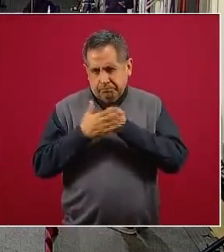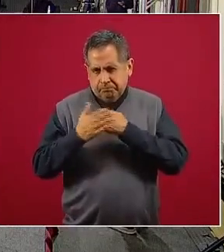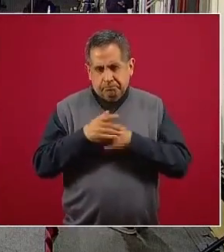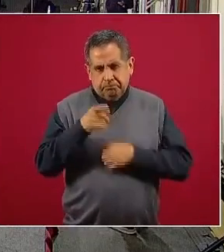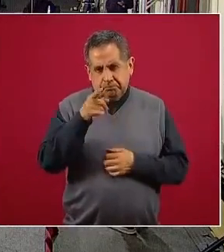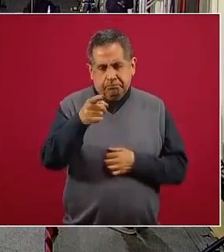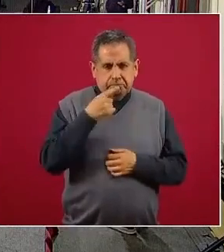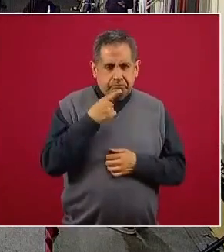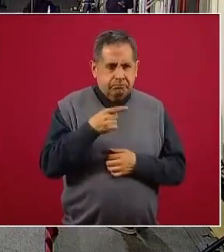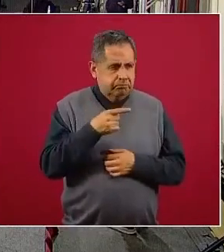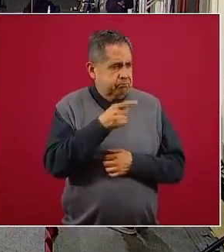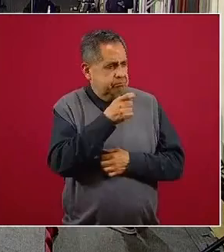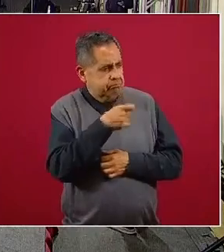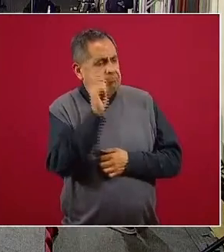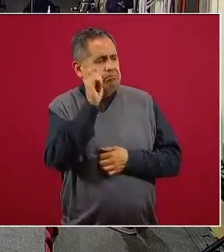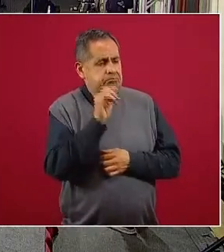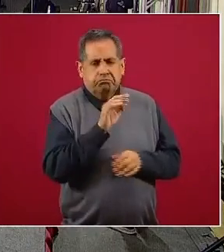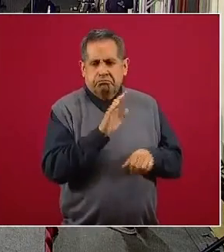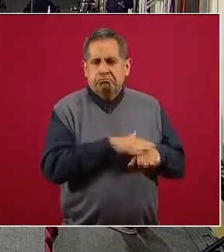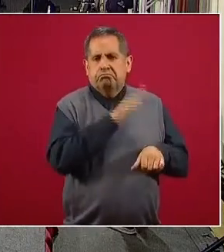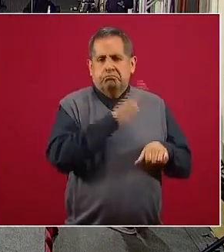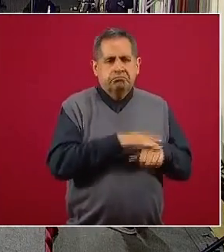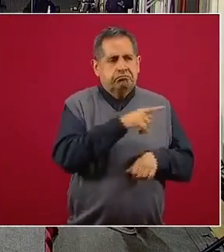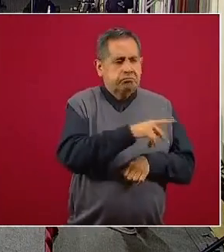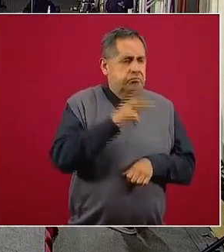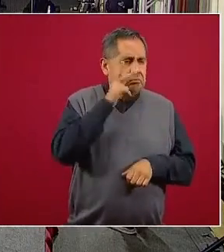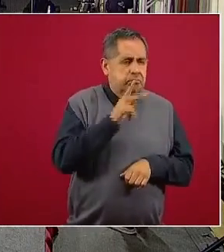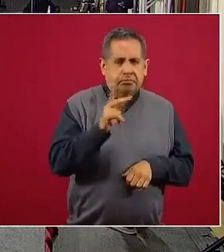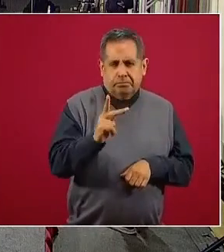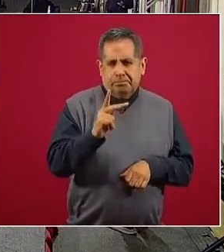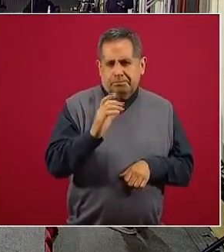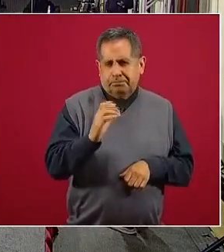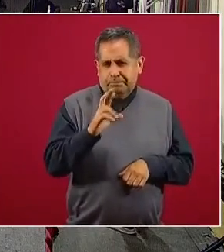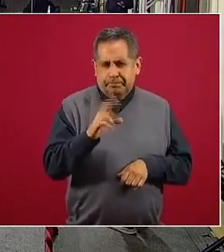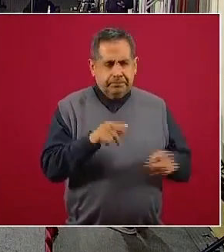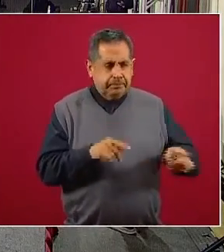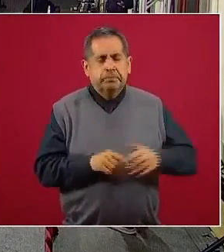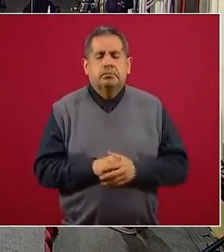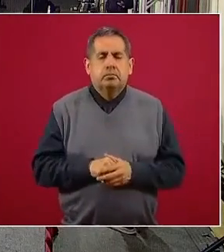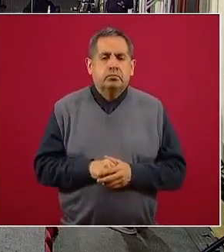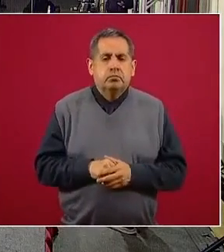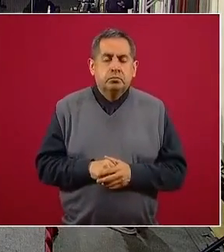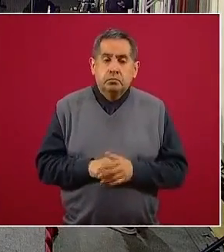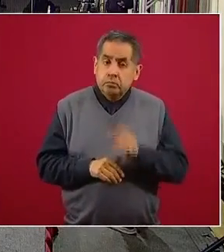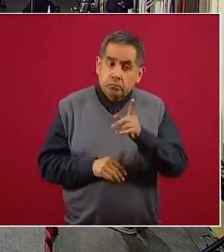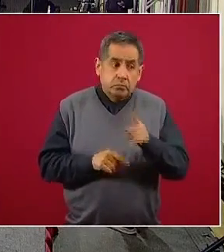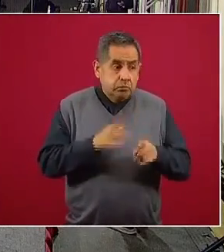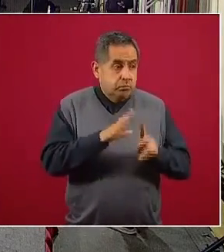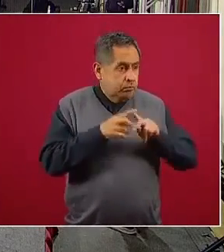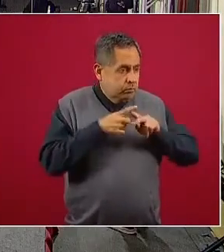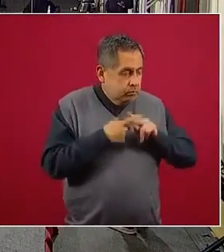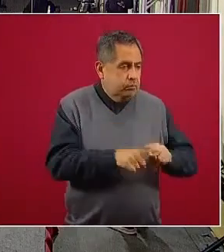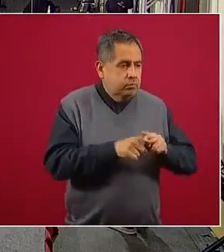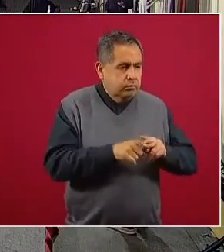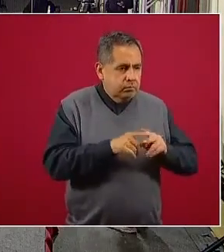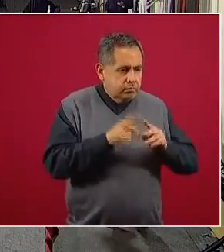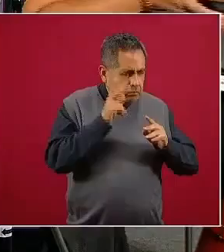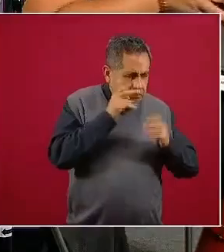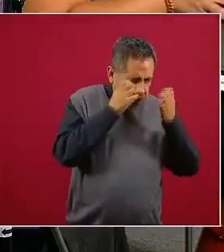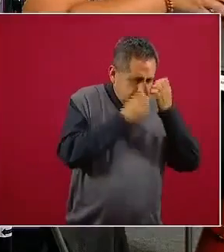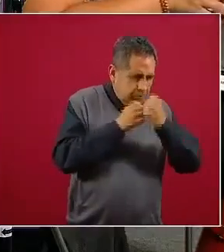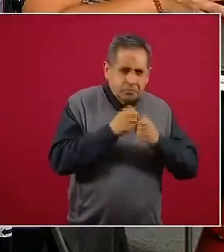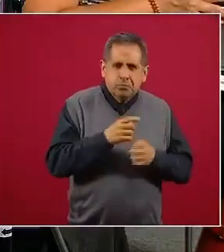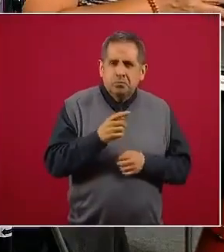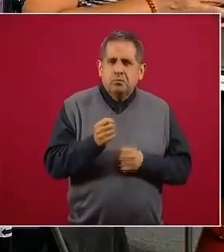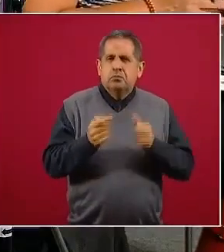dado esta palomita, este check para hacer pruebas de PCR, y ahora ya están incursionando en las pruebas